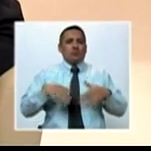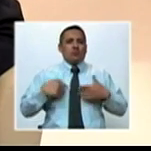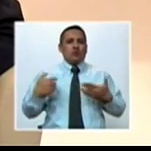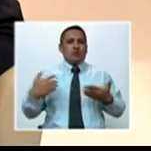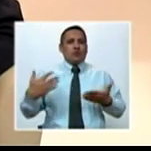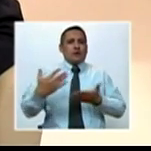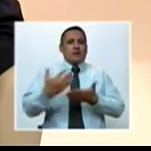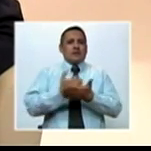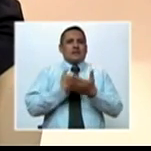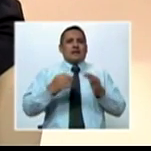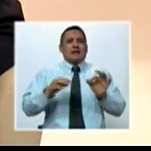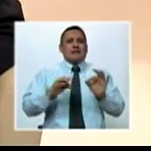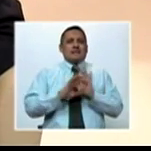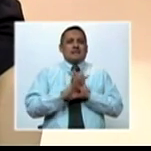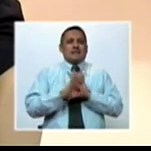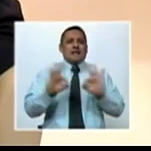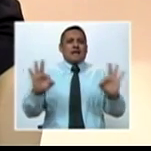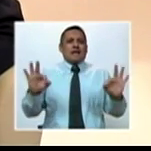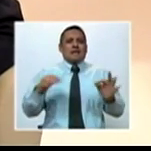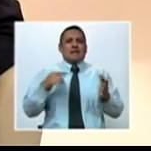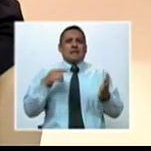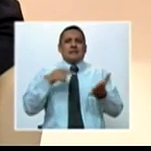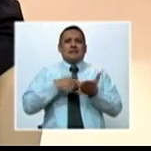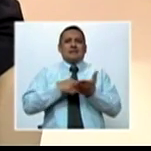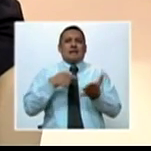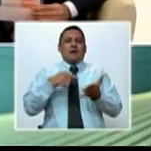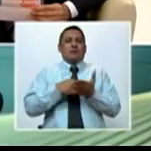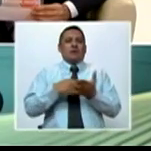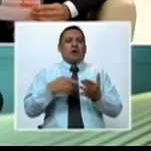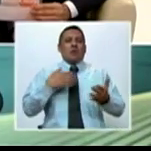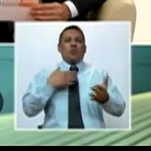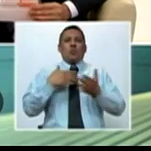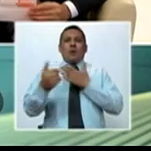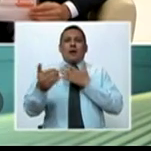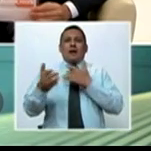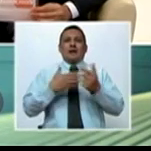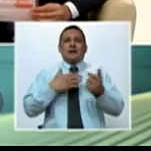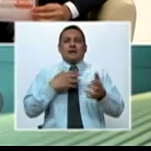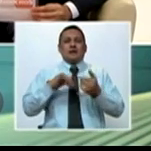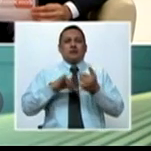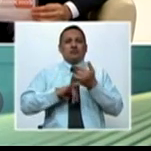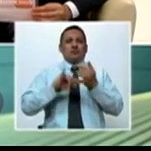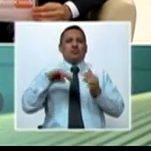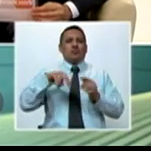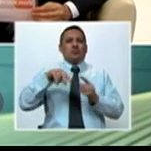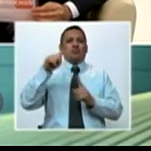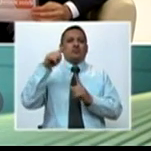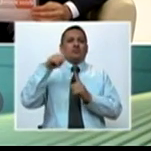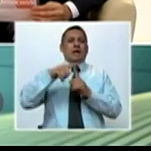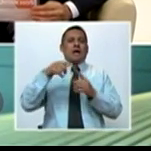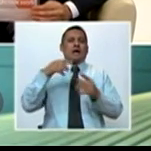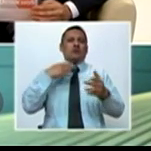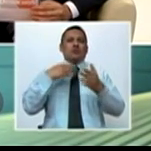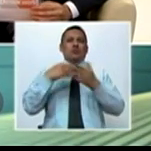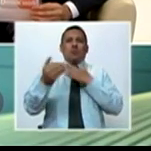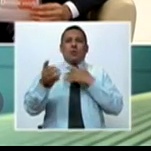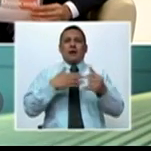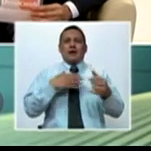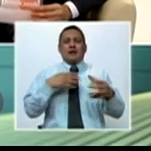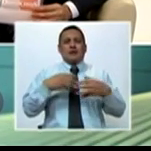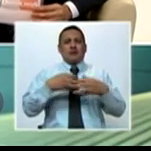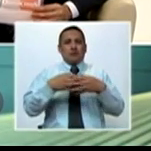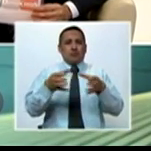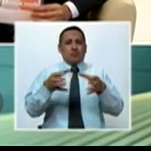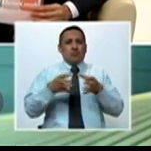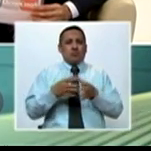la Si SUNAT. tengo una deuda con la SUNAT o la tenga con cualquier otra entidad. Claro, porque